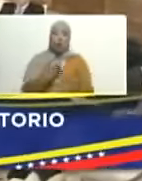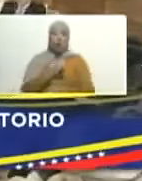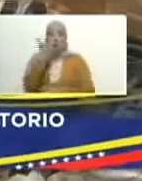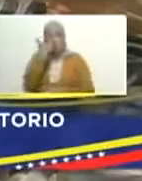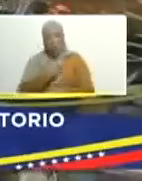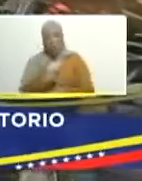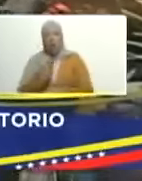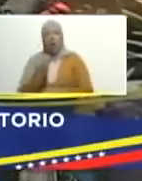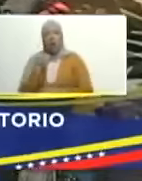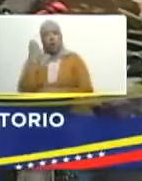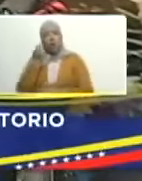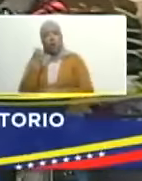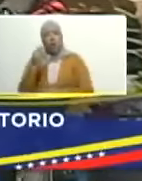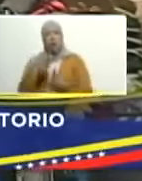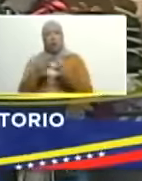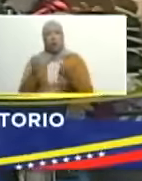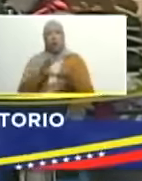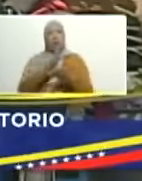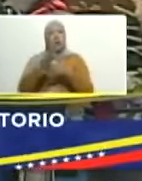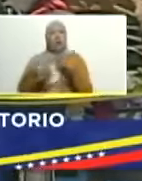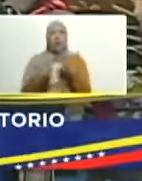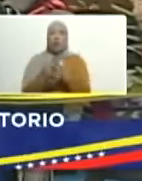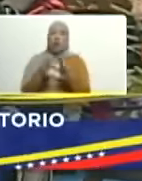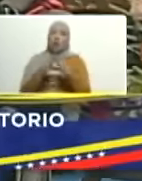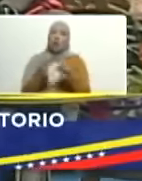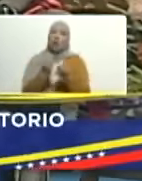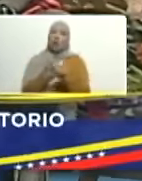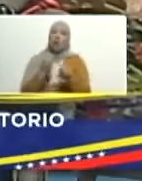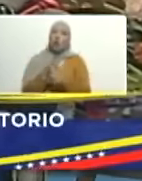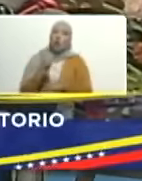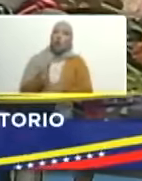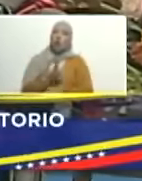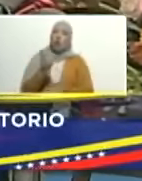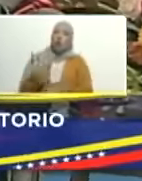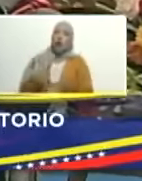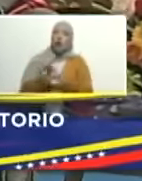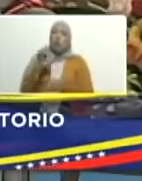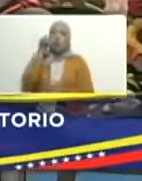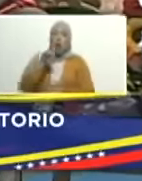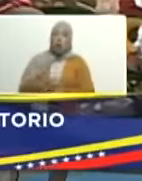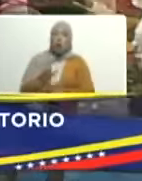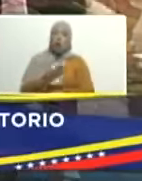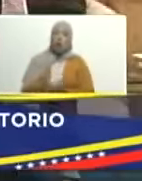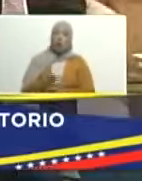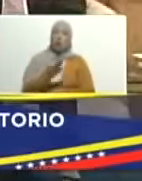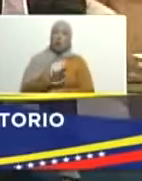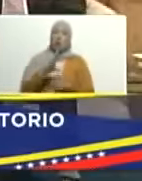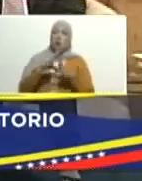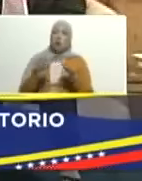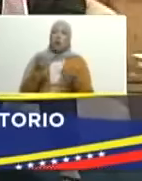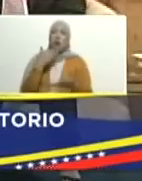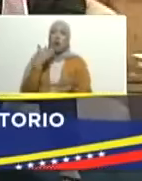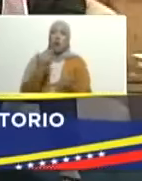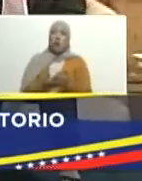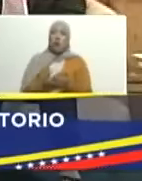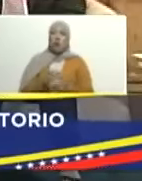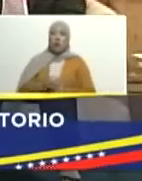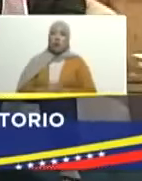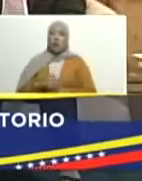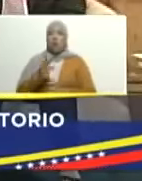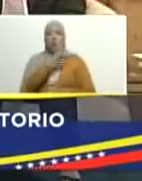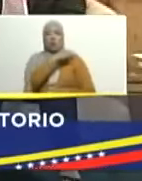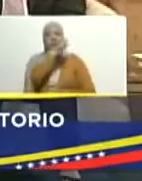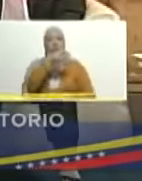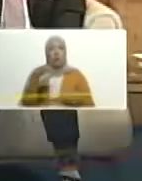colectivas, todas las tenemos que sanar, y la única forma es en unión nacional. Por eso le tomo la palabra al jefe